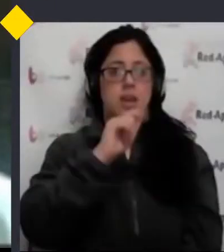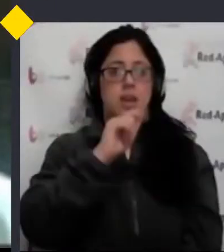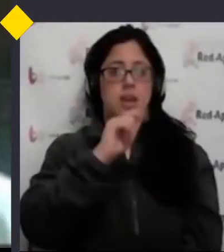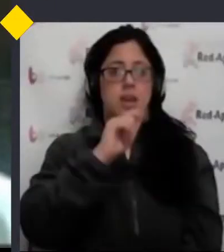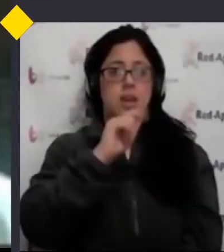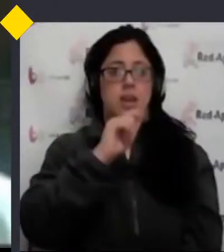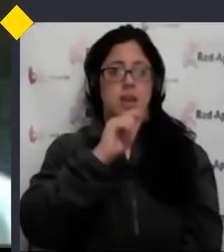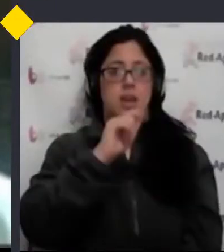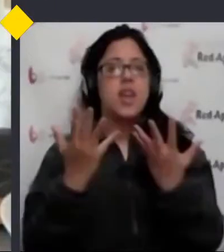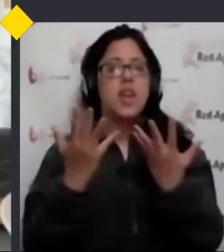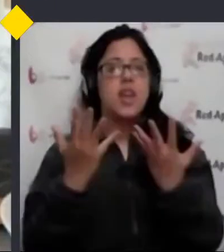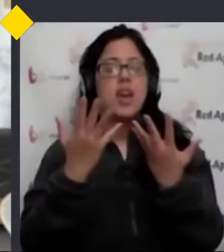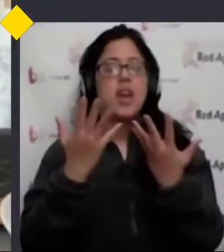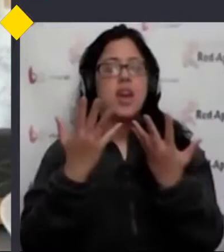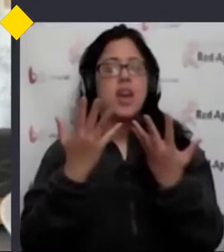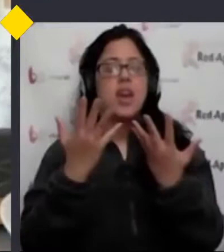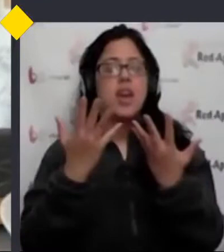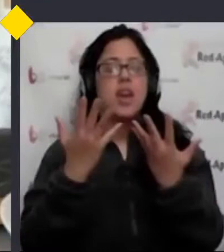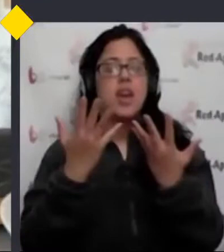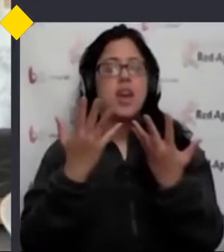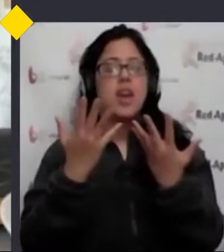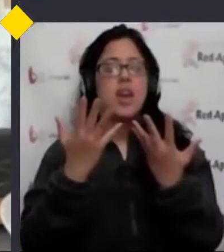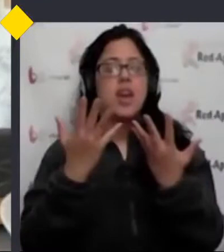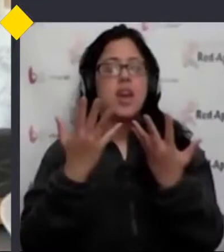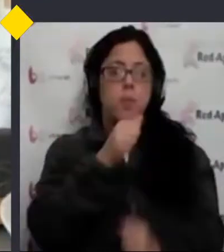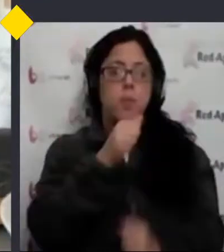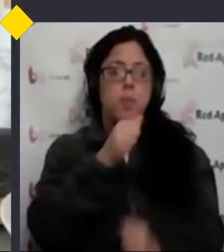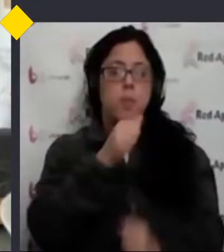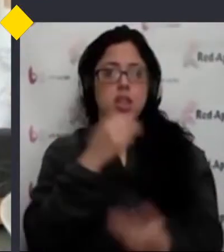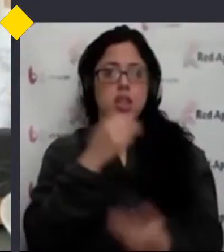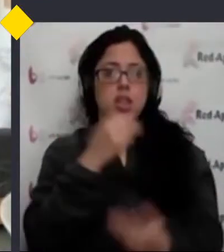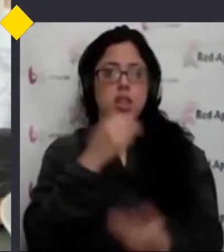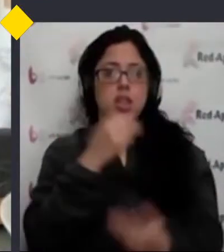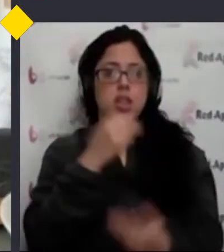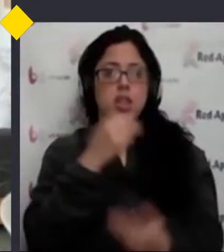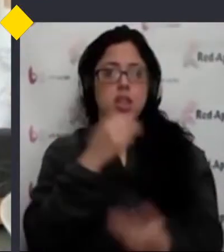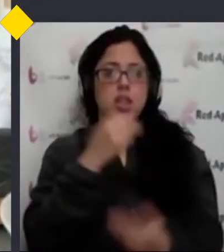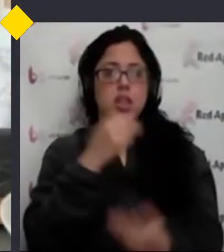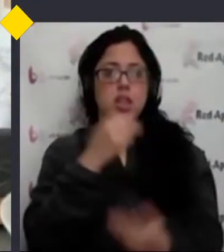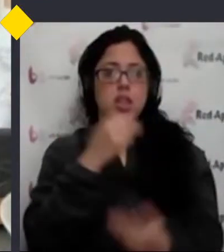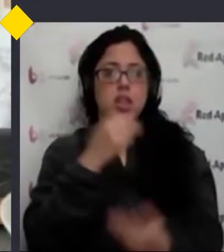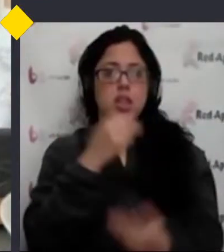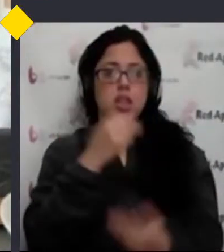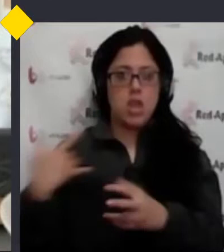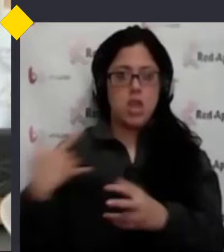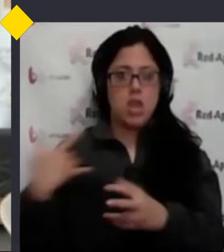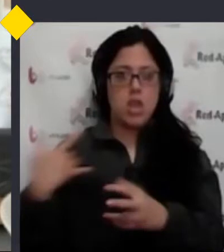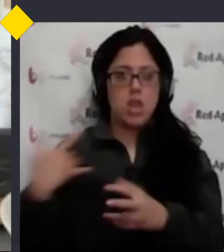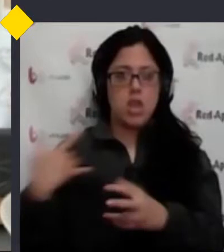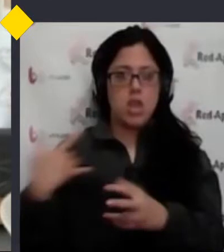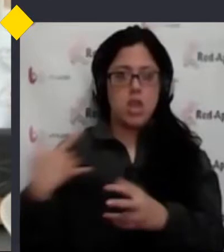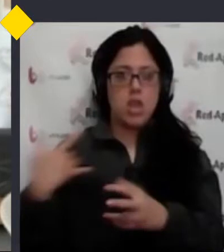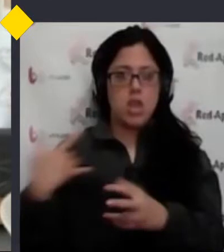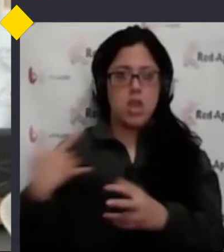de profesión, es reconocida por su gran labor a cargo de la Fundación por más de 40 años, donde se ha logrado establecer un modelo